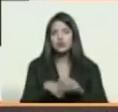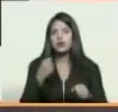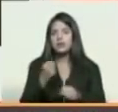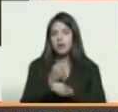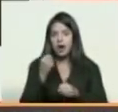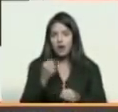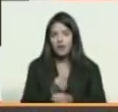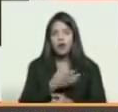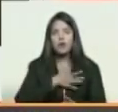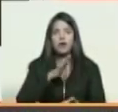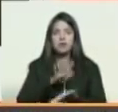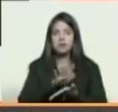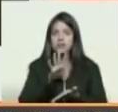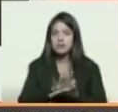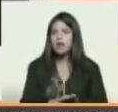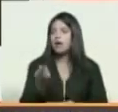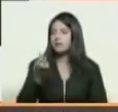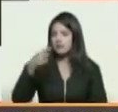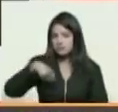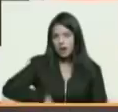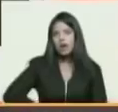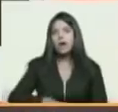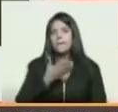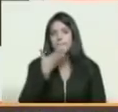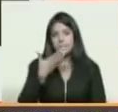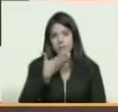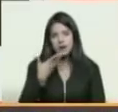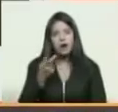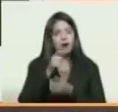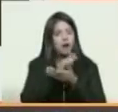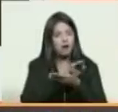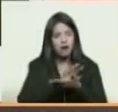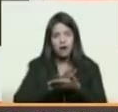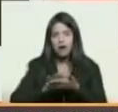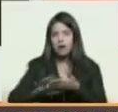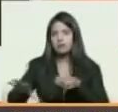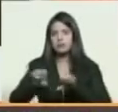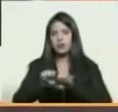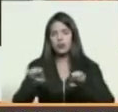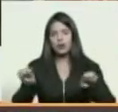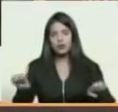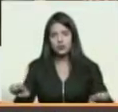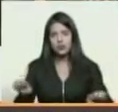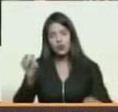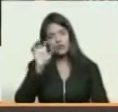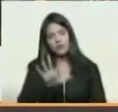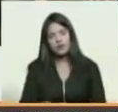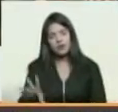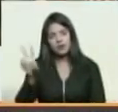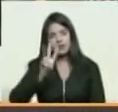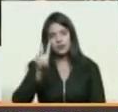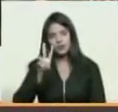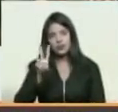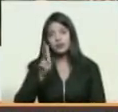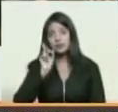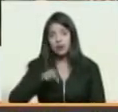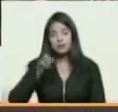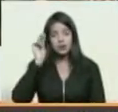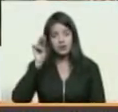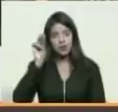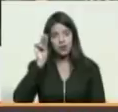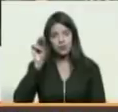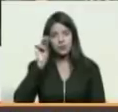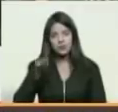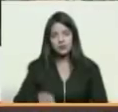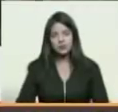a la estabilidad, al salario, al mejoramiento, a la gratuidad de la educación venezolana y de sus maestros y de